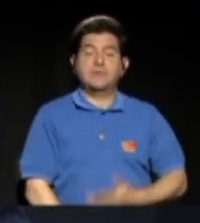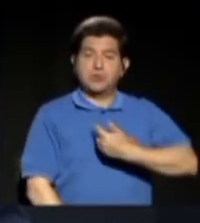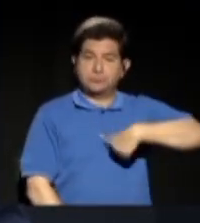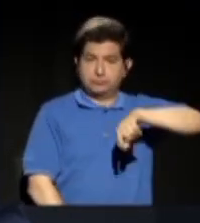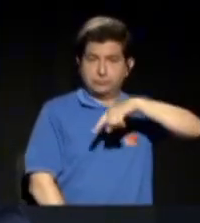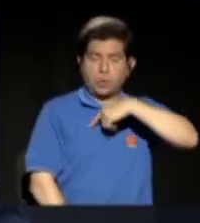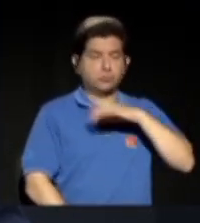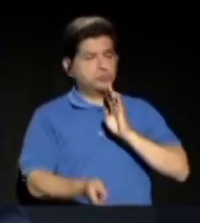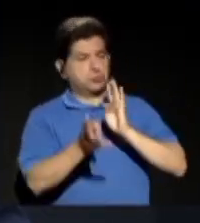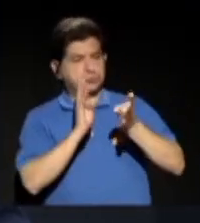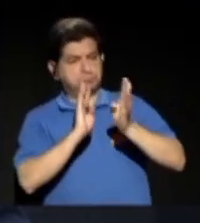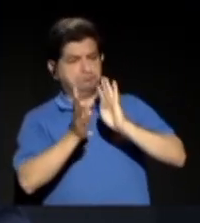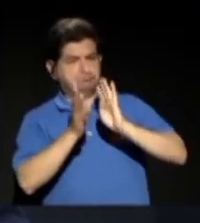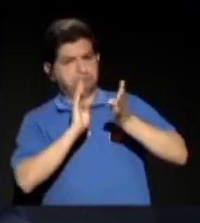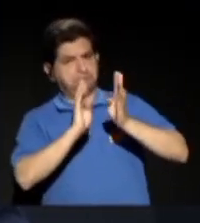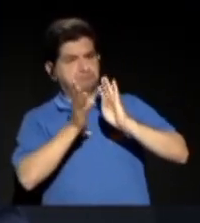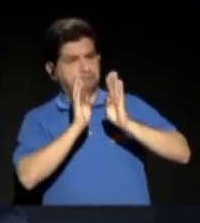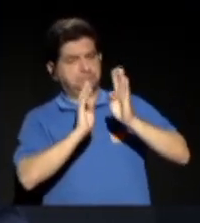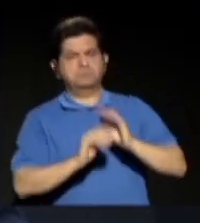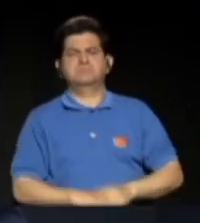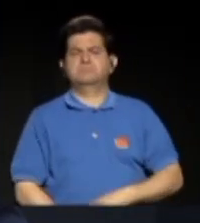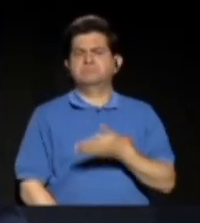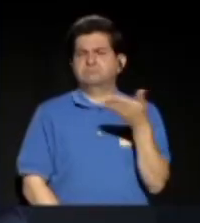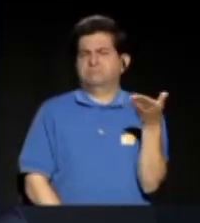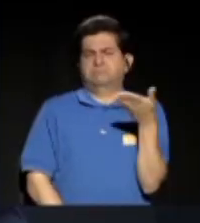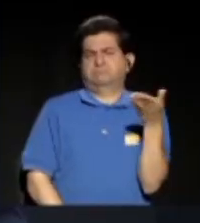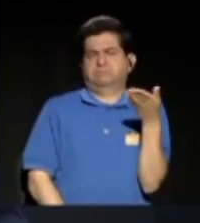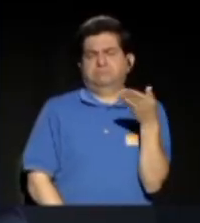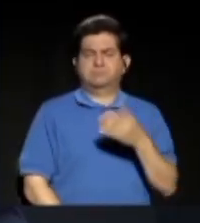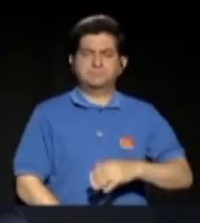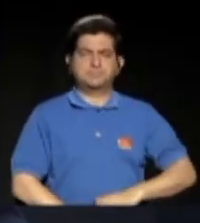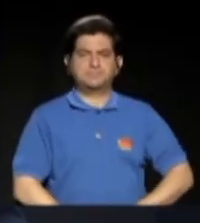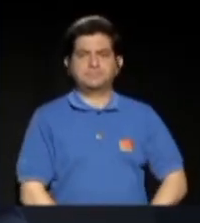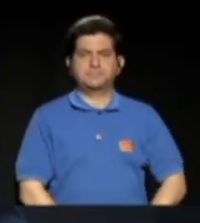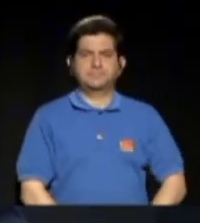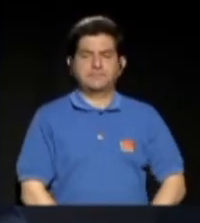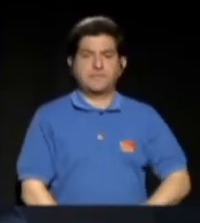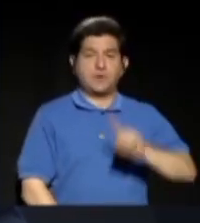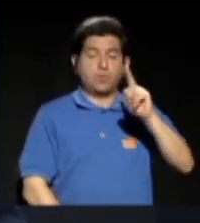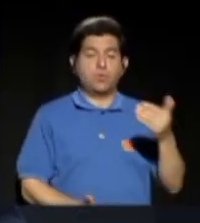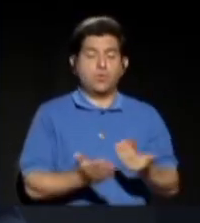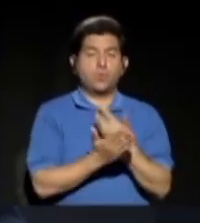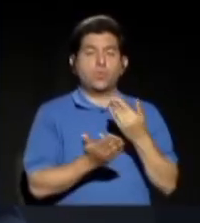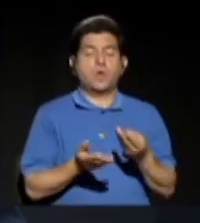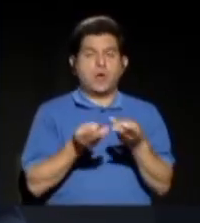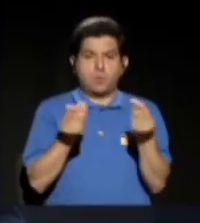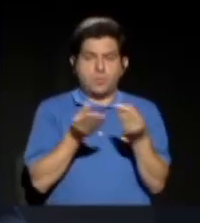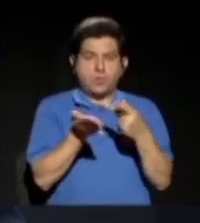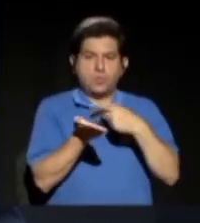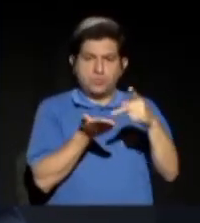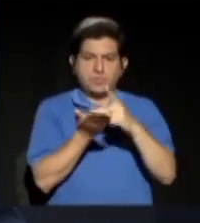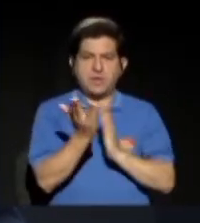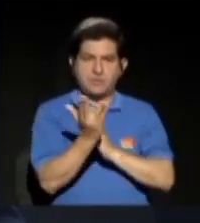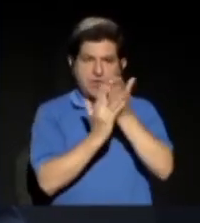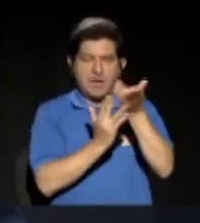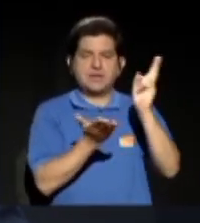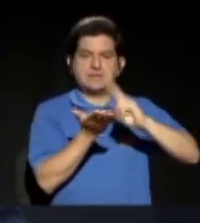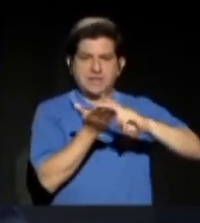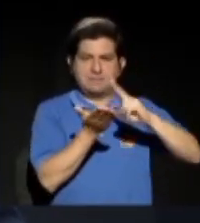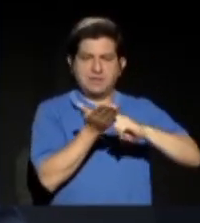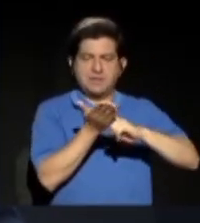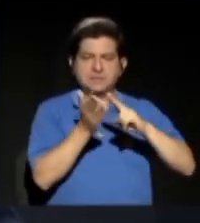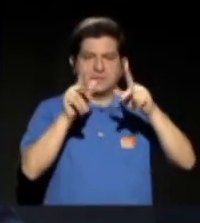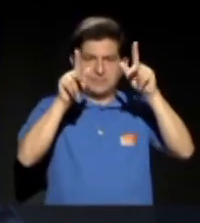vamos a conversar sobre un nuevo producto que se paga con los impuestos que tributan